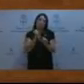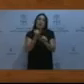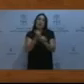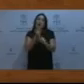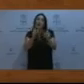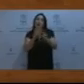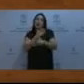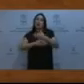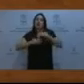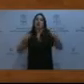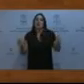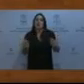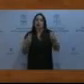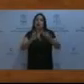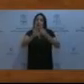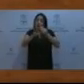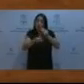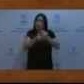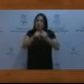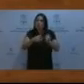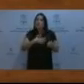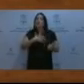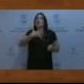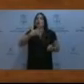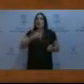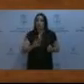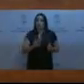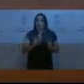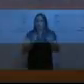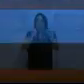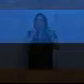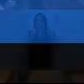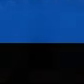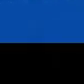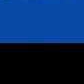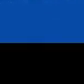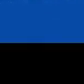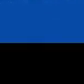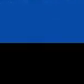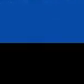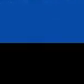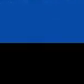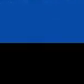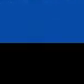Y esta moción puede ser un buen comienzo. Muchas gracias.